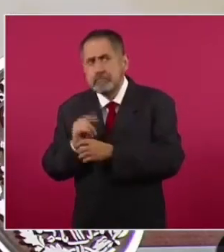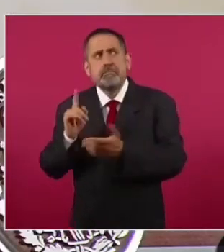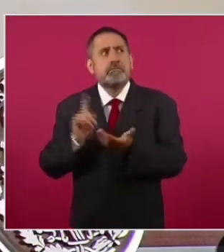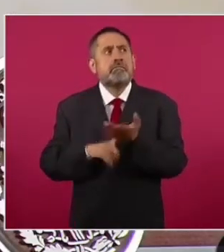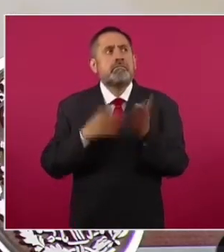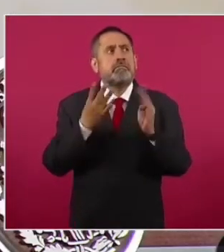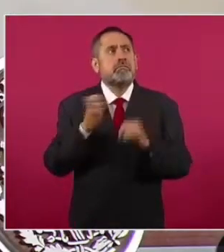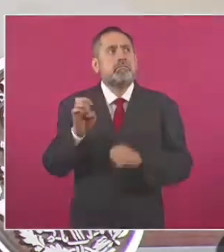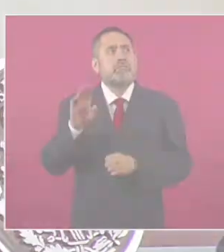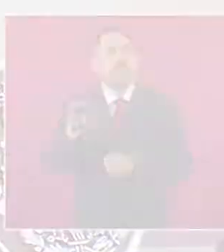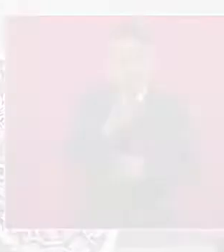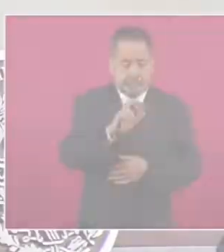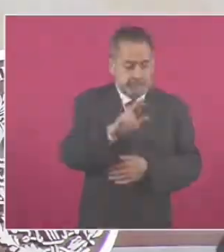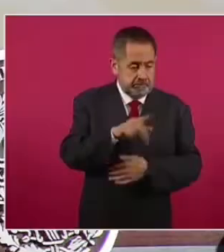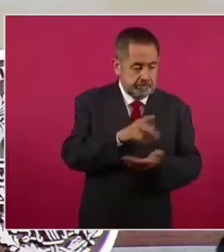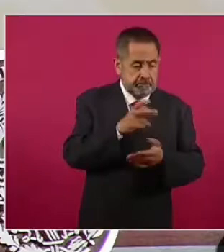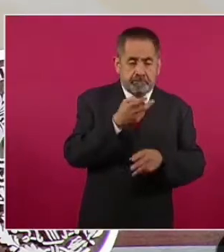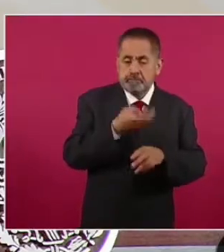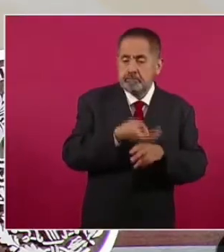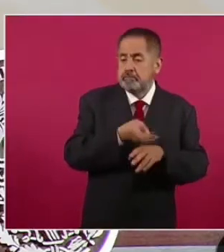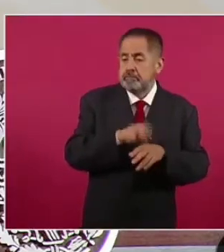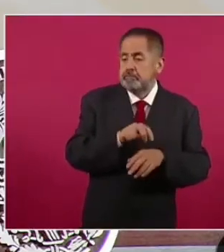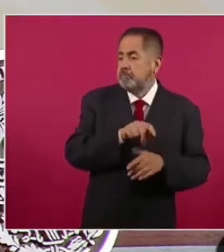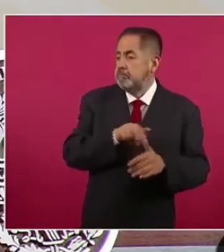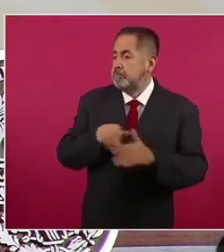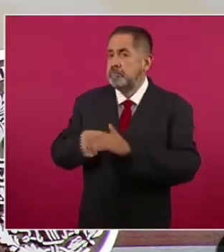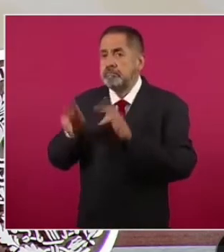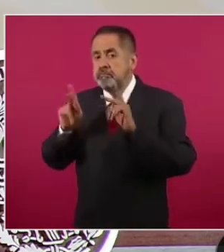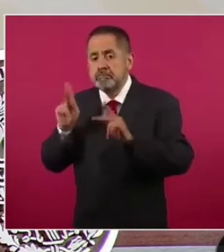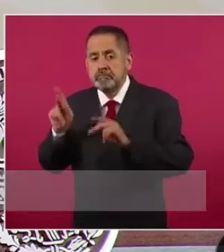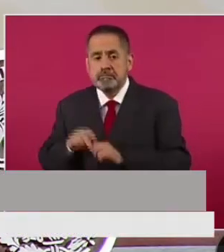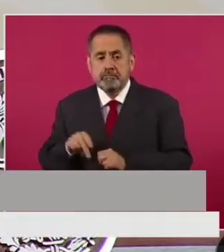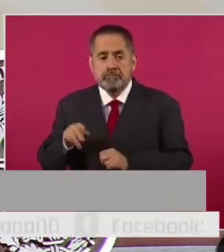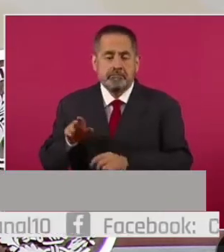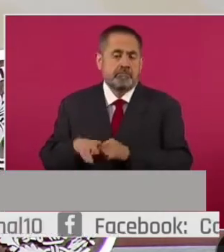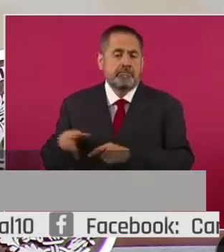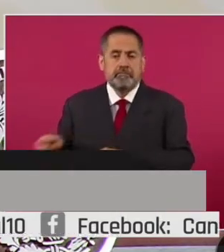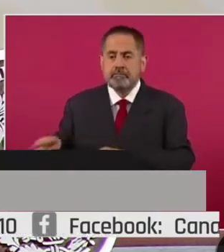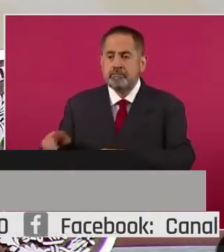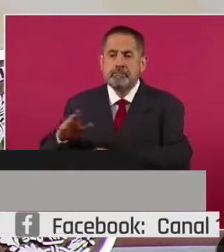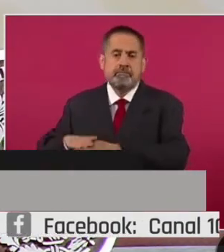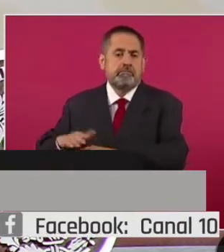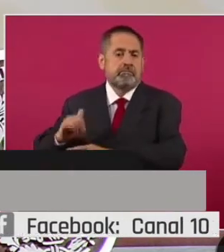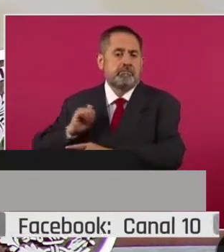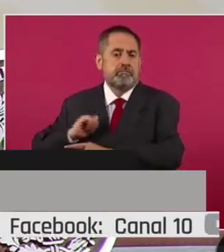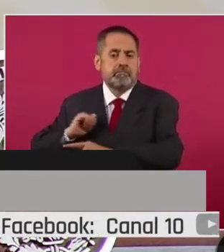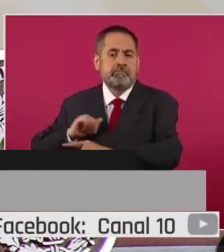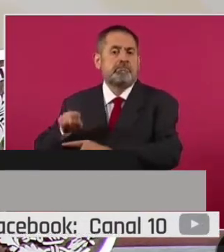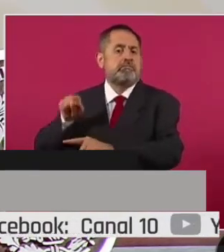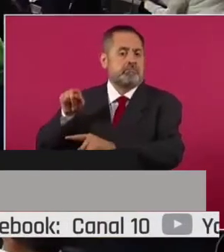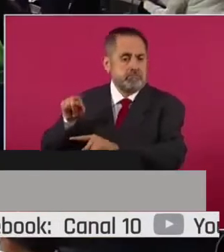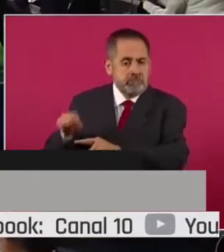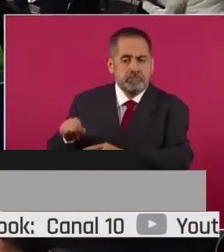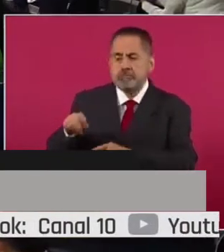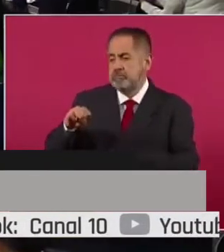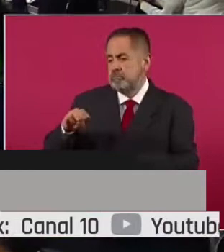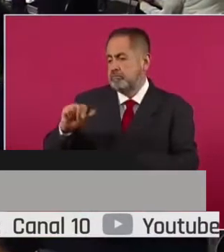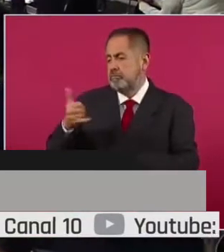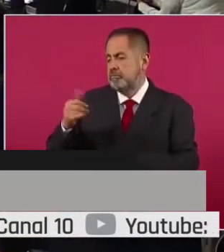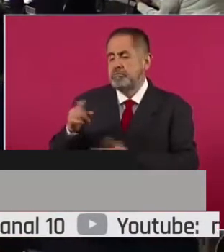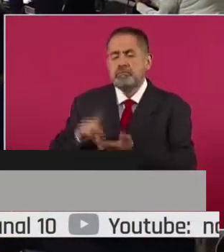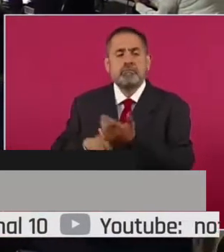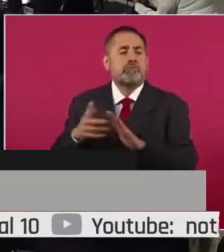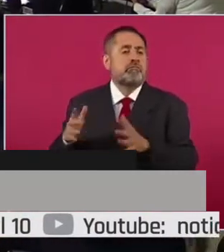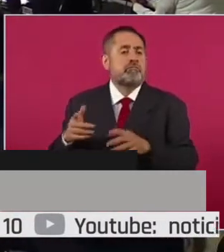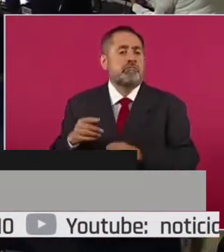1994 desde las zonas mayas más tempranas es una ciudad que emerge hacia el año